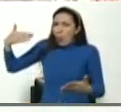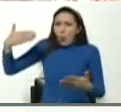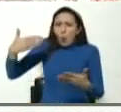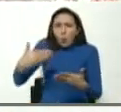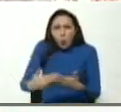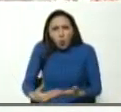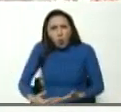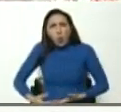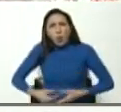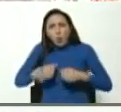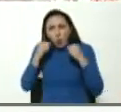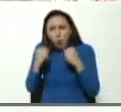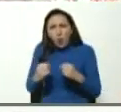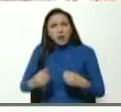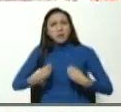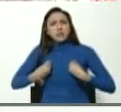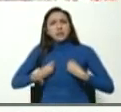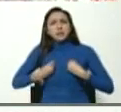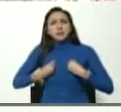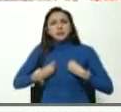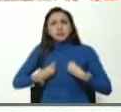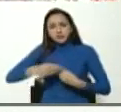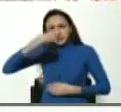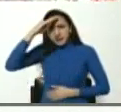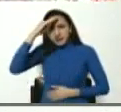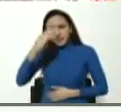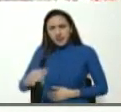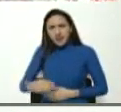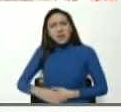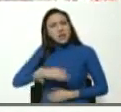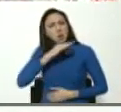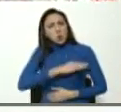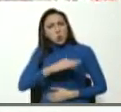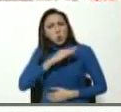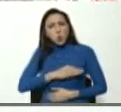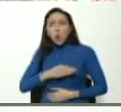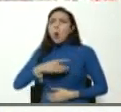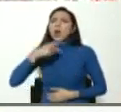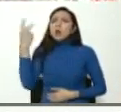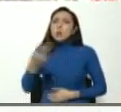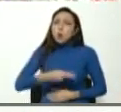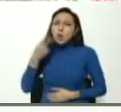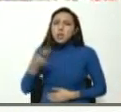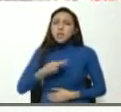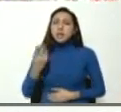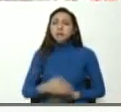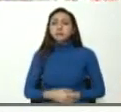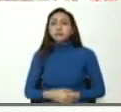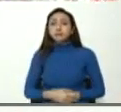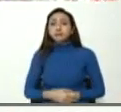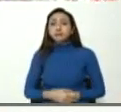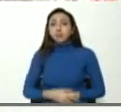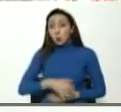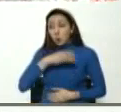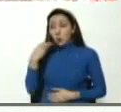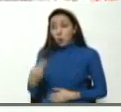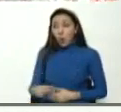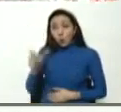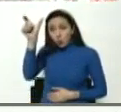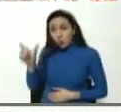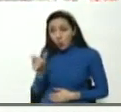intensa de vida militar de vida social de vida política y este joven alejandro